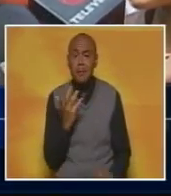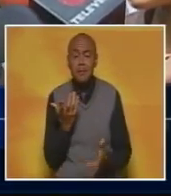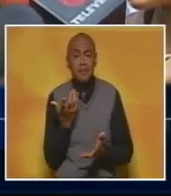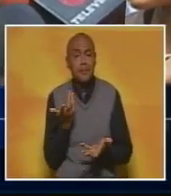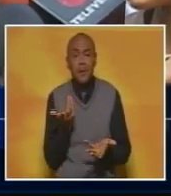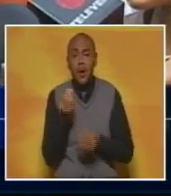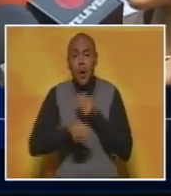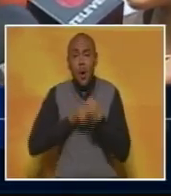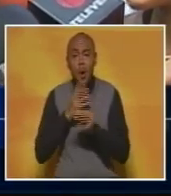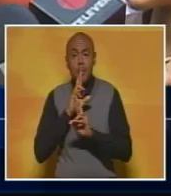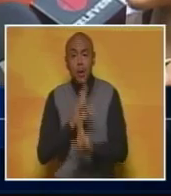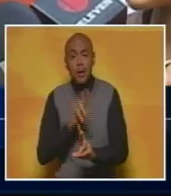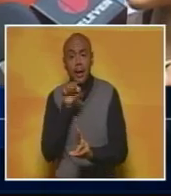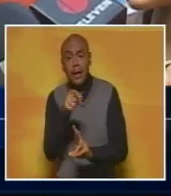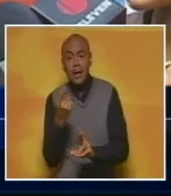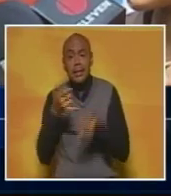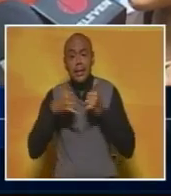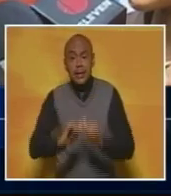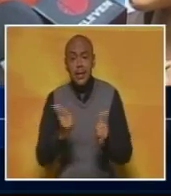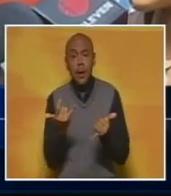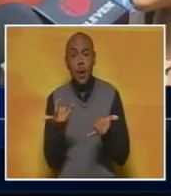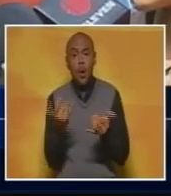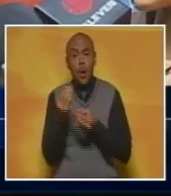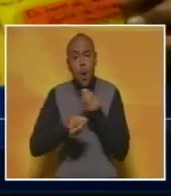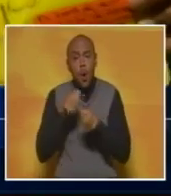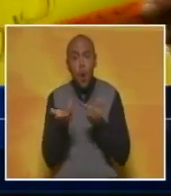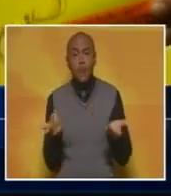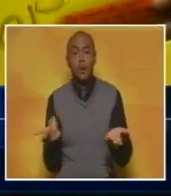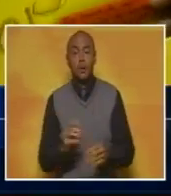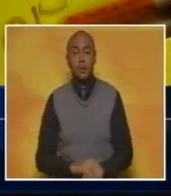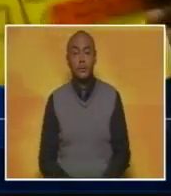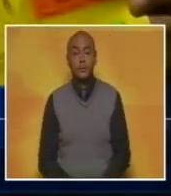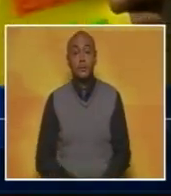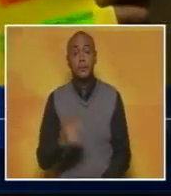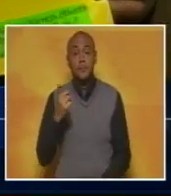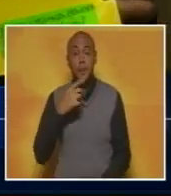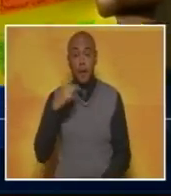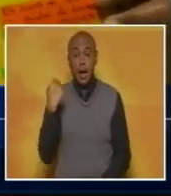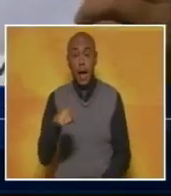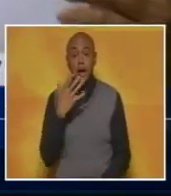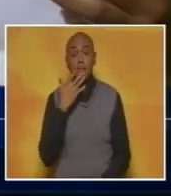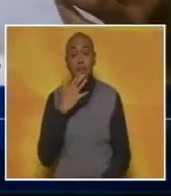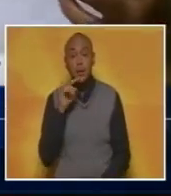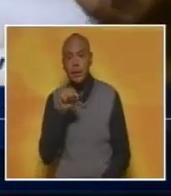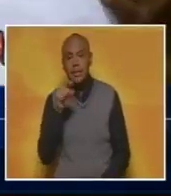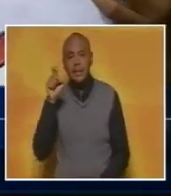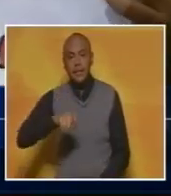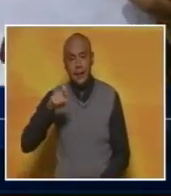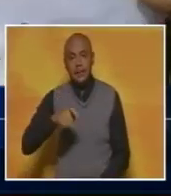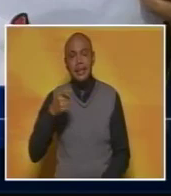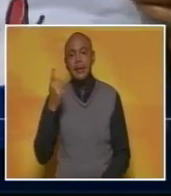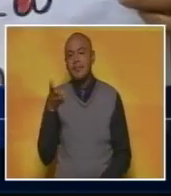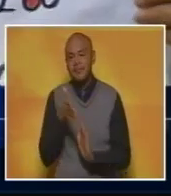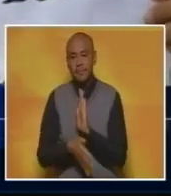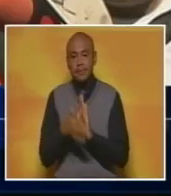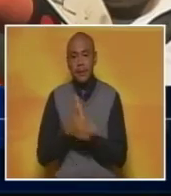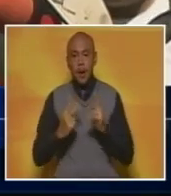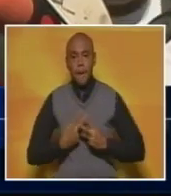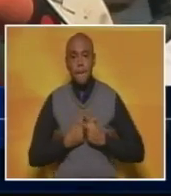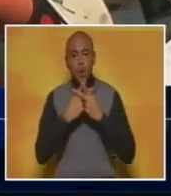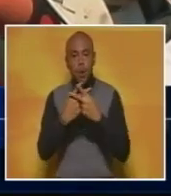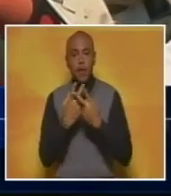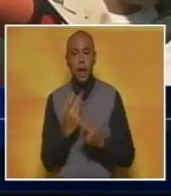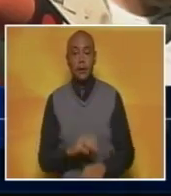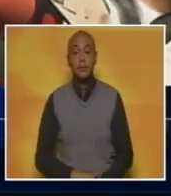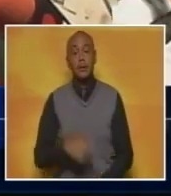hijos reciban ese tratamiento, sino ¿cómo hacemos? Para Pablo Zambrano se necesita voluntad política para poder solventar este problema.